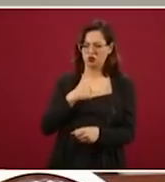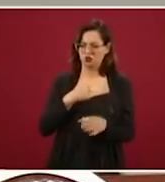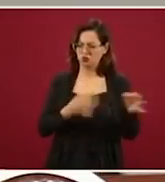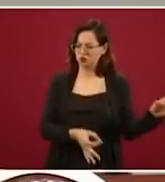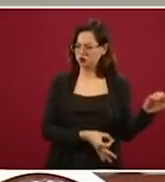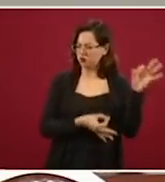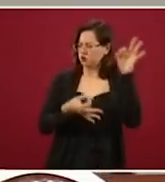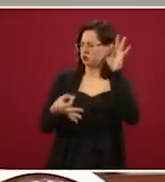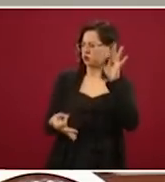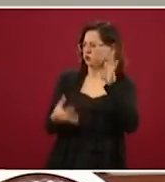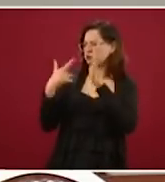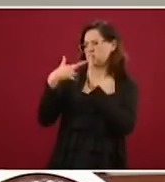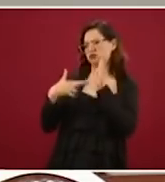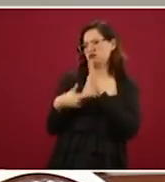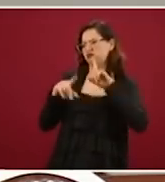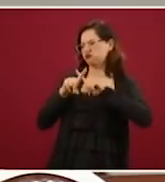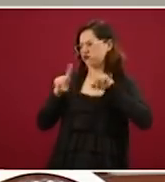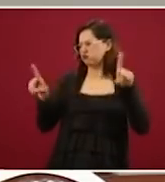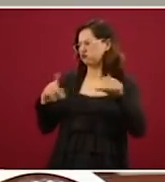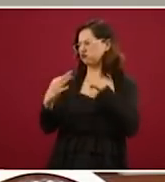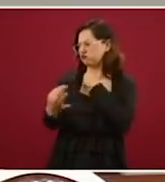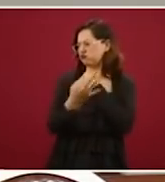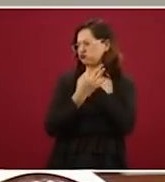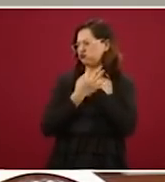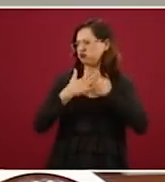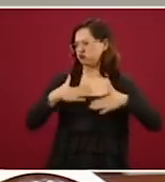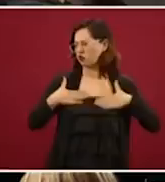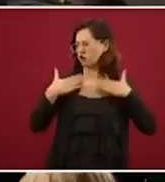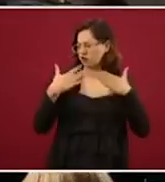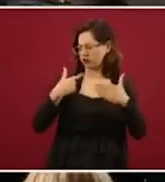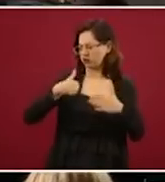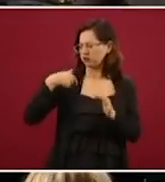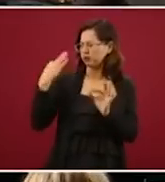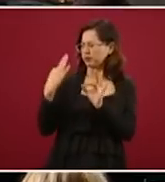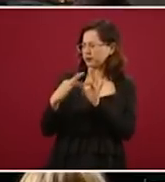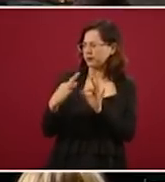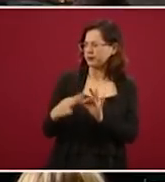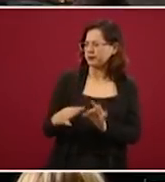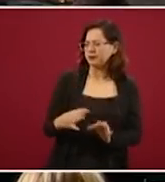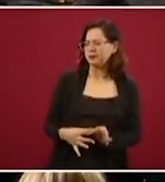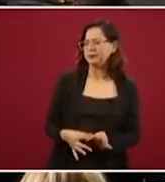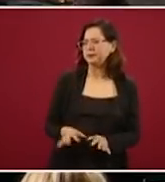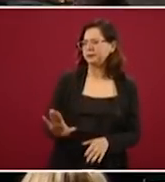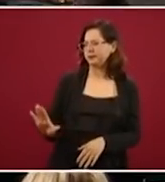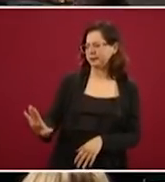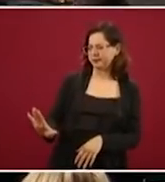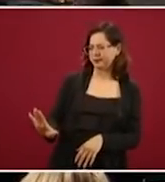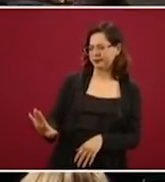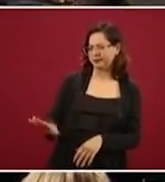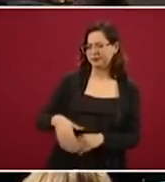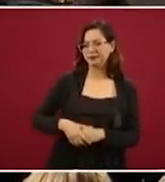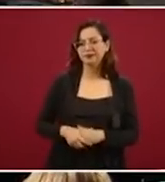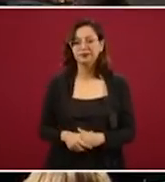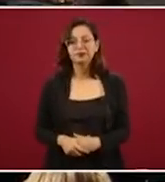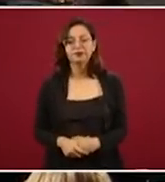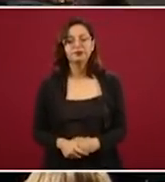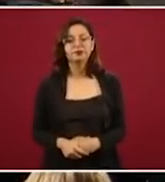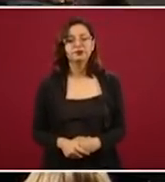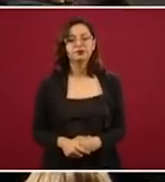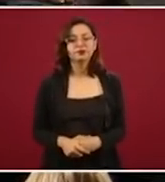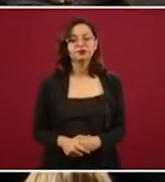serie de reglas y yo tengo una garantía de que soy una persona cumplida. Se me da el beneficio de la duda. La siguiente lámina es un